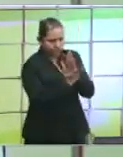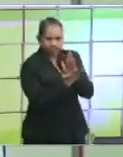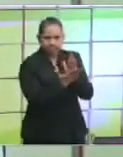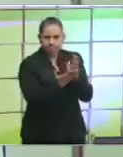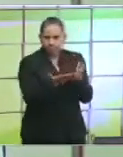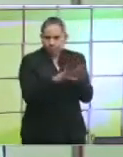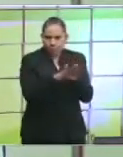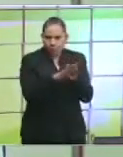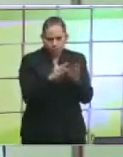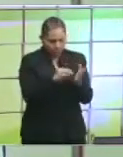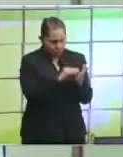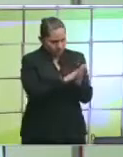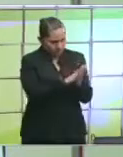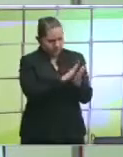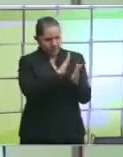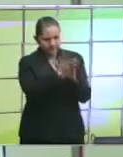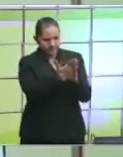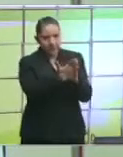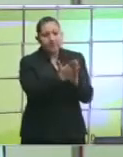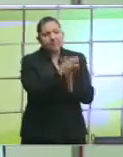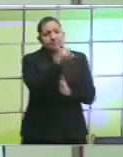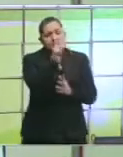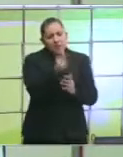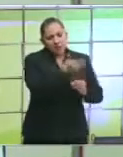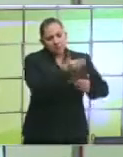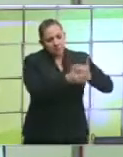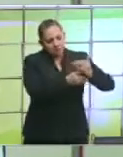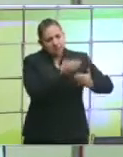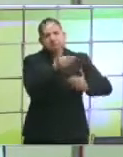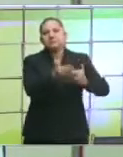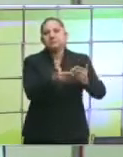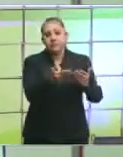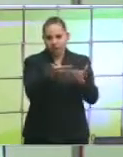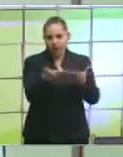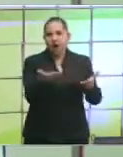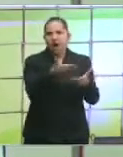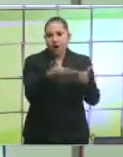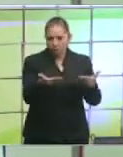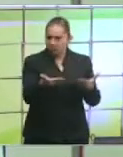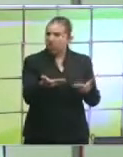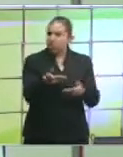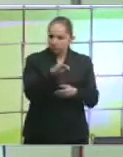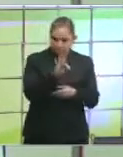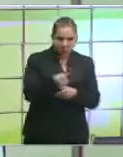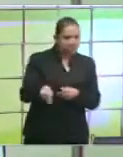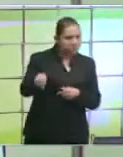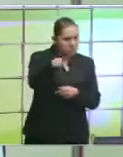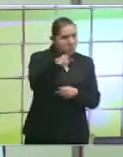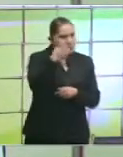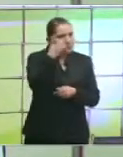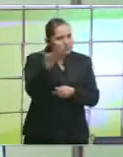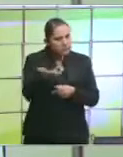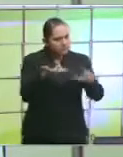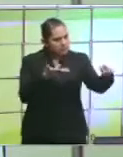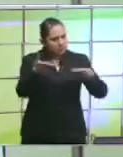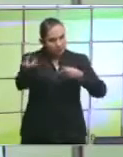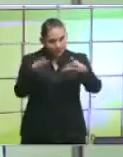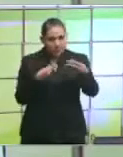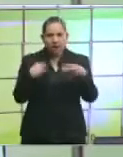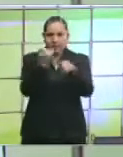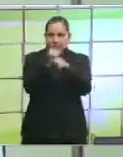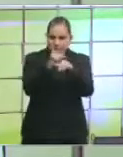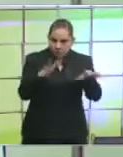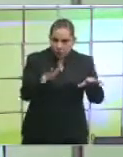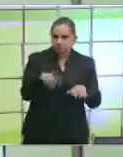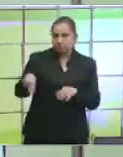bastante razonable donde ahora sí estamos recibiendo información importante posicionamientos